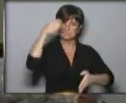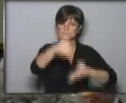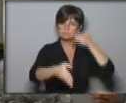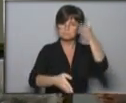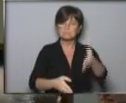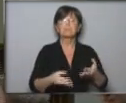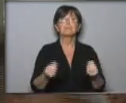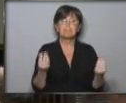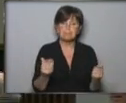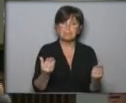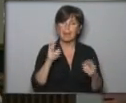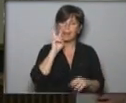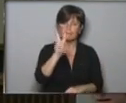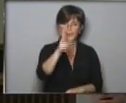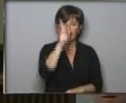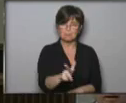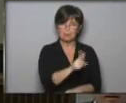este acontecimiento.